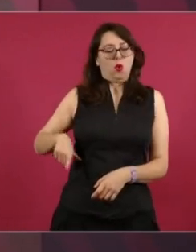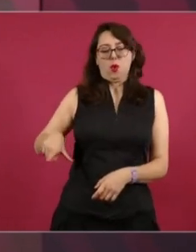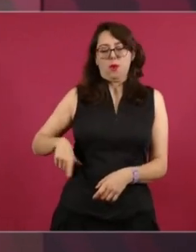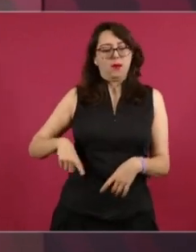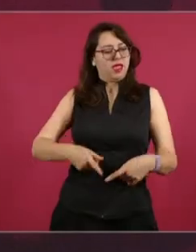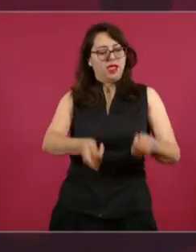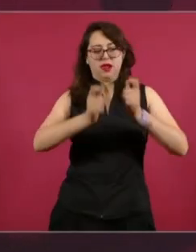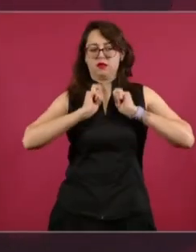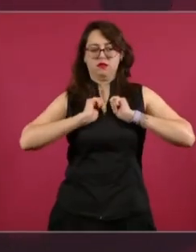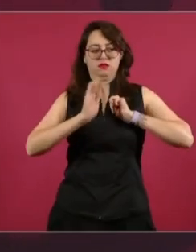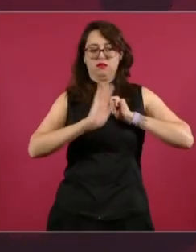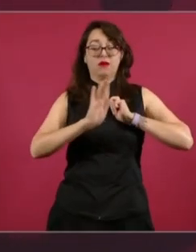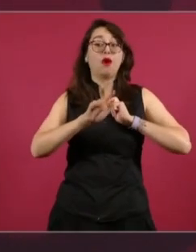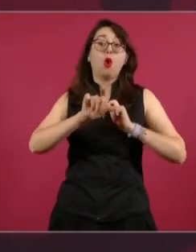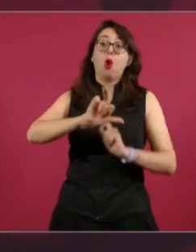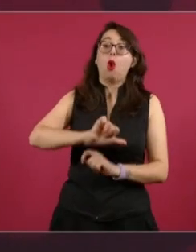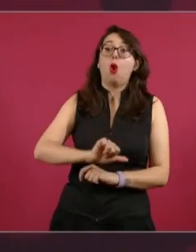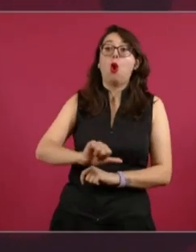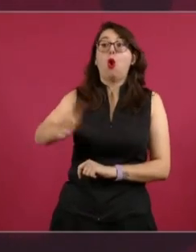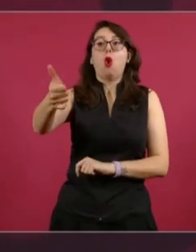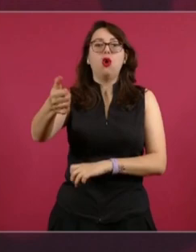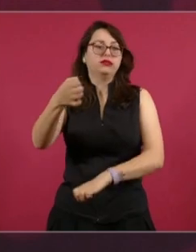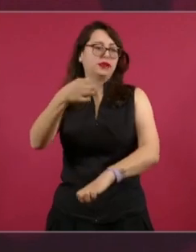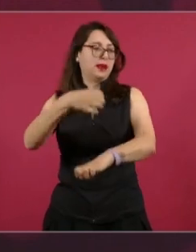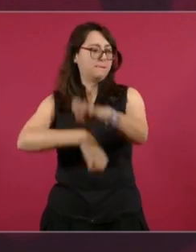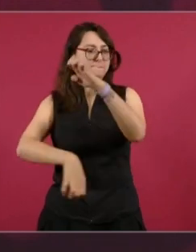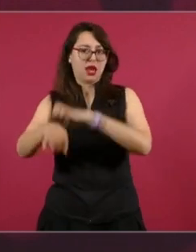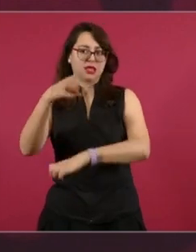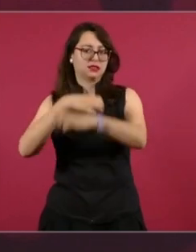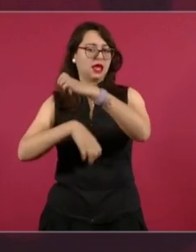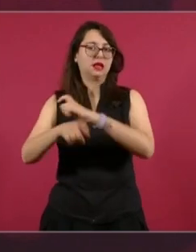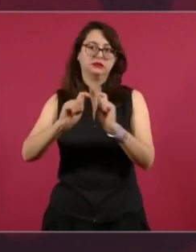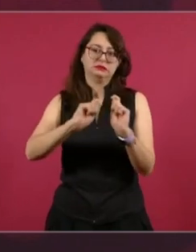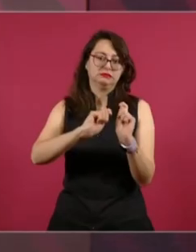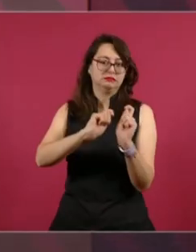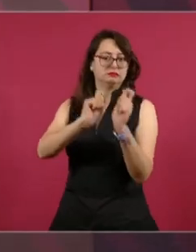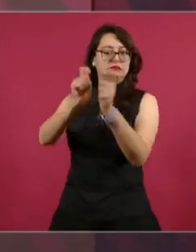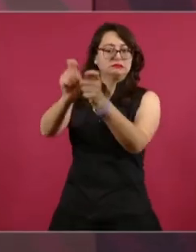quienes son los dueños, un señor,